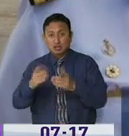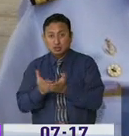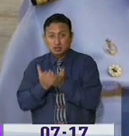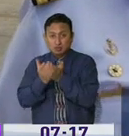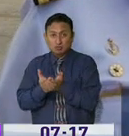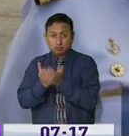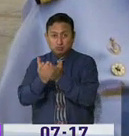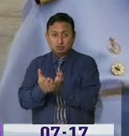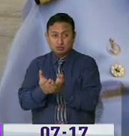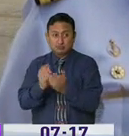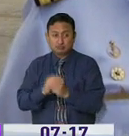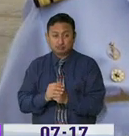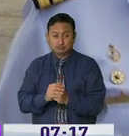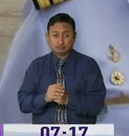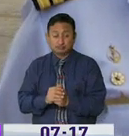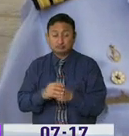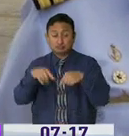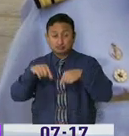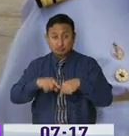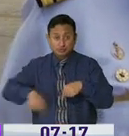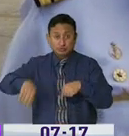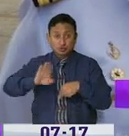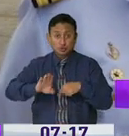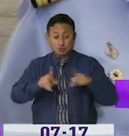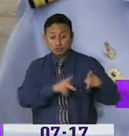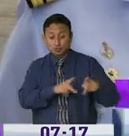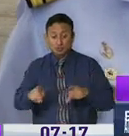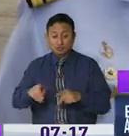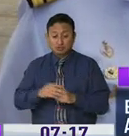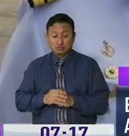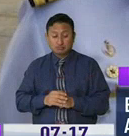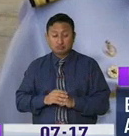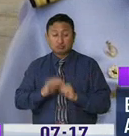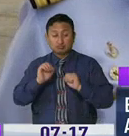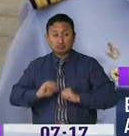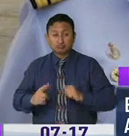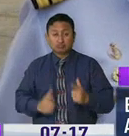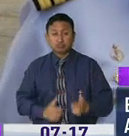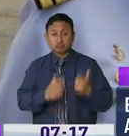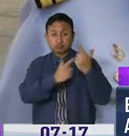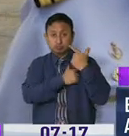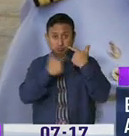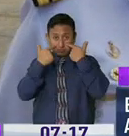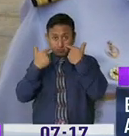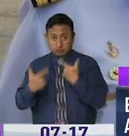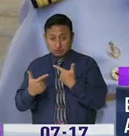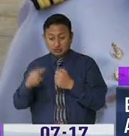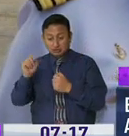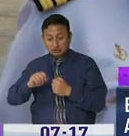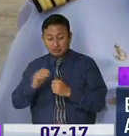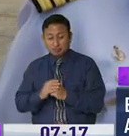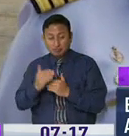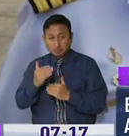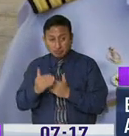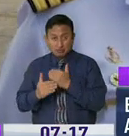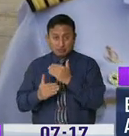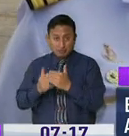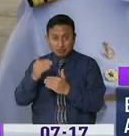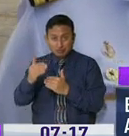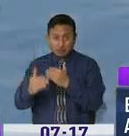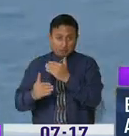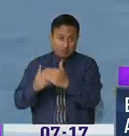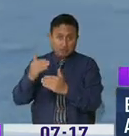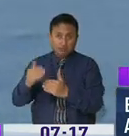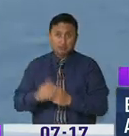Entonces, dentro de la planificación militar de este tipo de operaciones, tienen que irse cumpliendo varios procesos. Abajo,